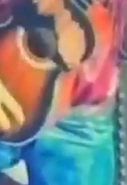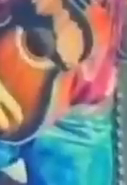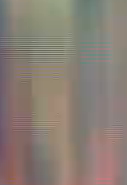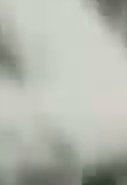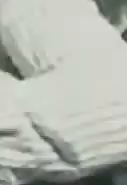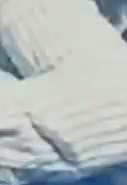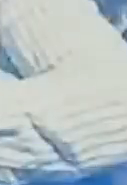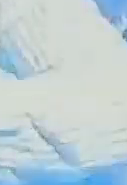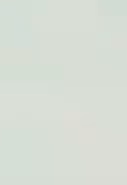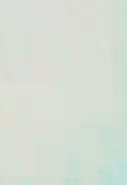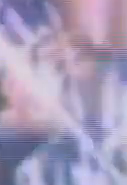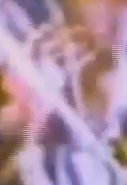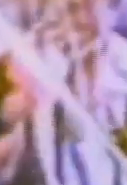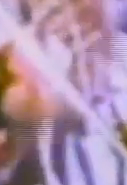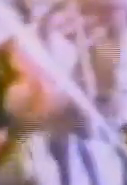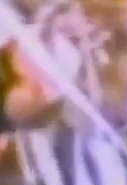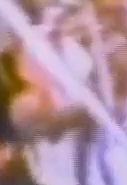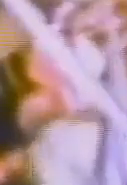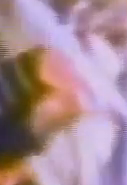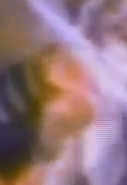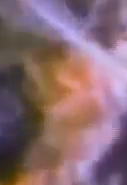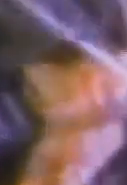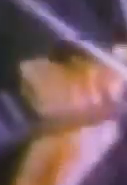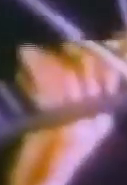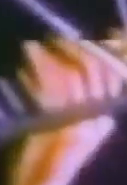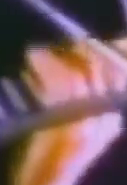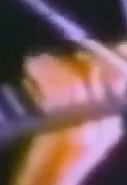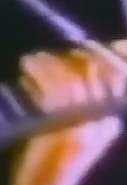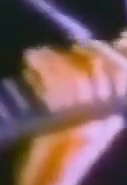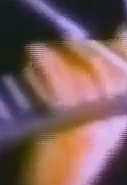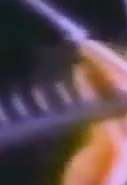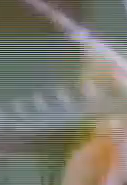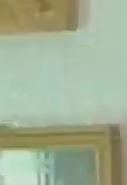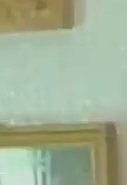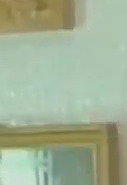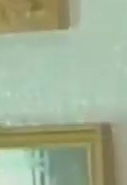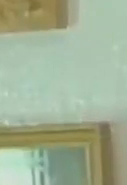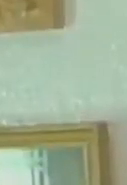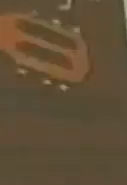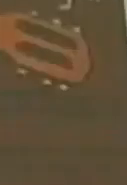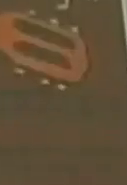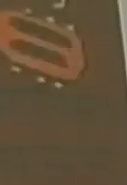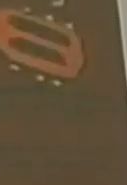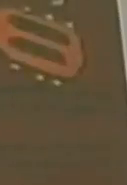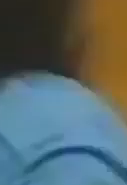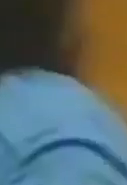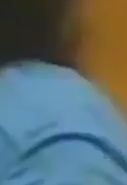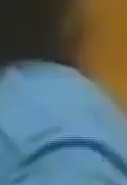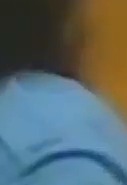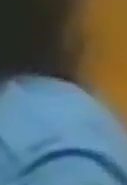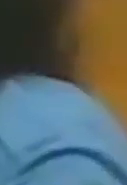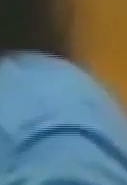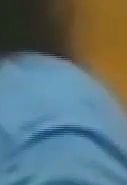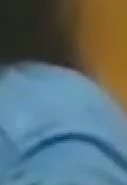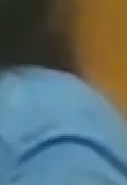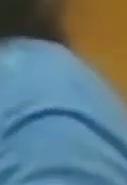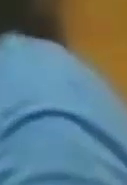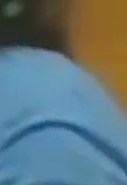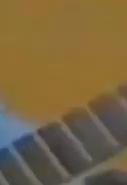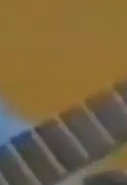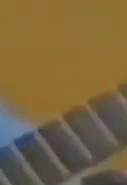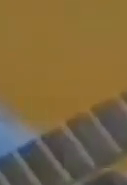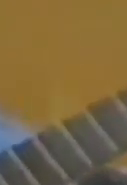cubriendo toda mi tierra. ¡Viva Alí Primera y el canto bolivariano! Aquí brotó, aquí está Alí Primera en nosotros, más vivo